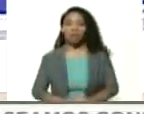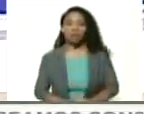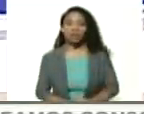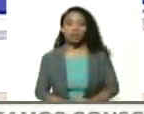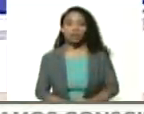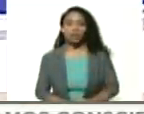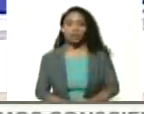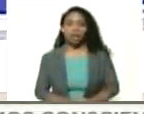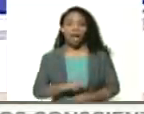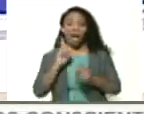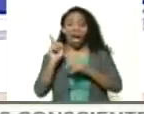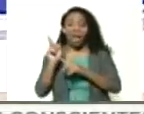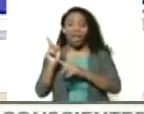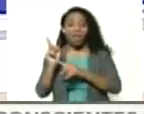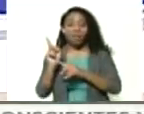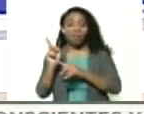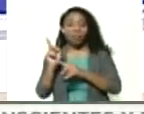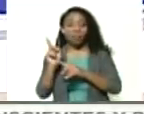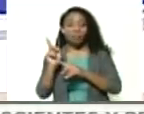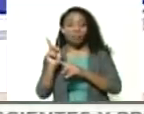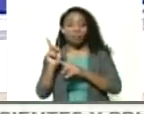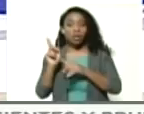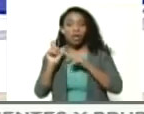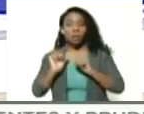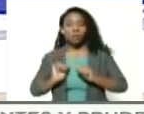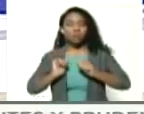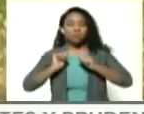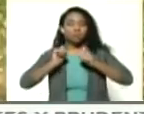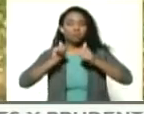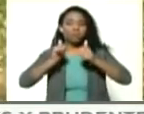Ahí, Ernesto, empezó